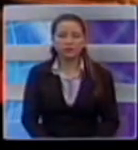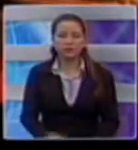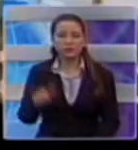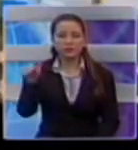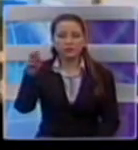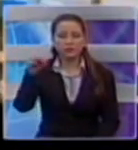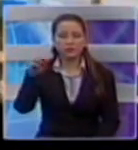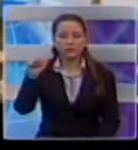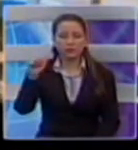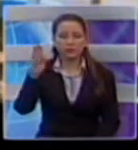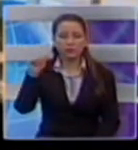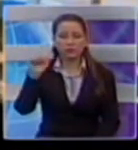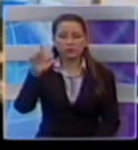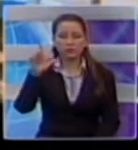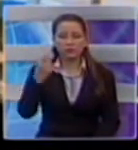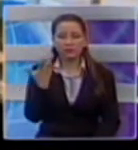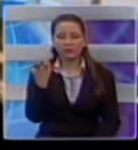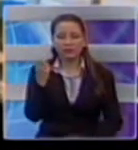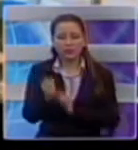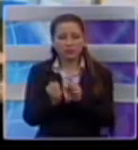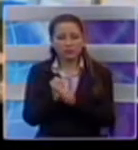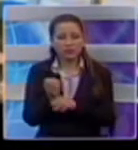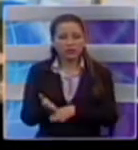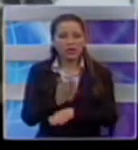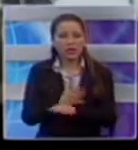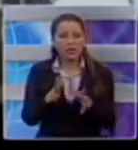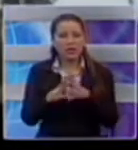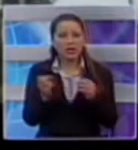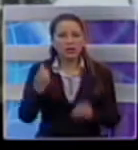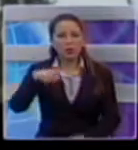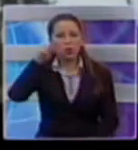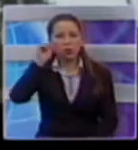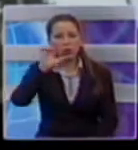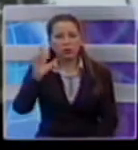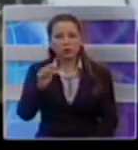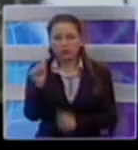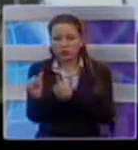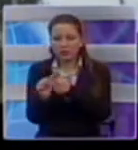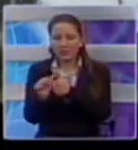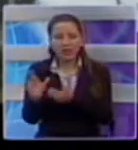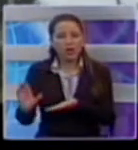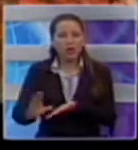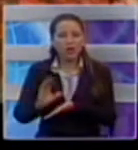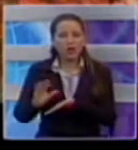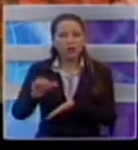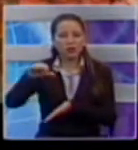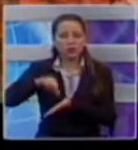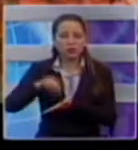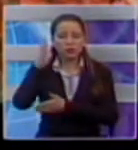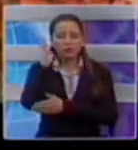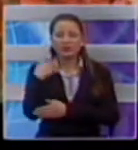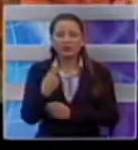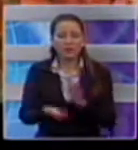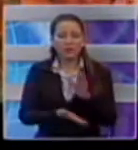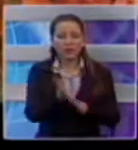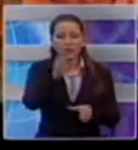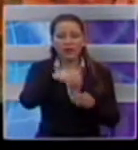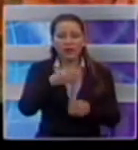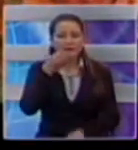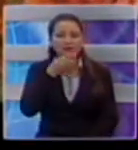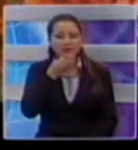Anabel Estefanía M., de 13 años, desapareció el 1 de julio cerca del Colegio Ciudad de Cuenca, mientras asistía a rendir un